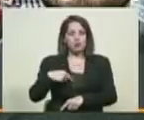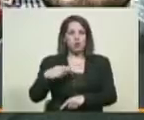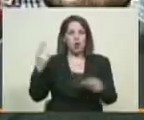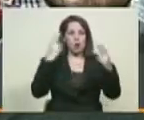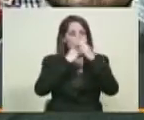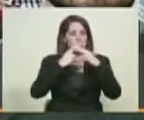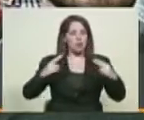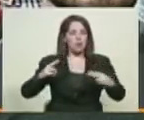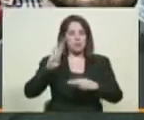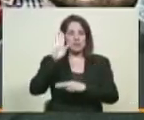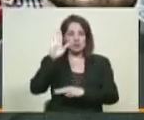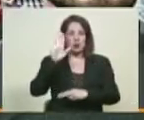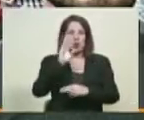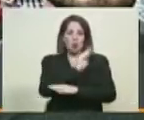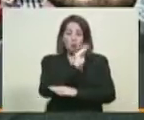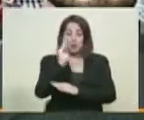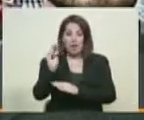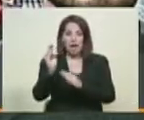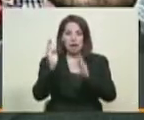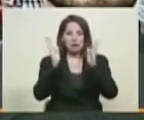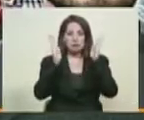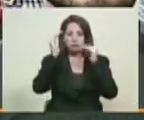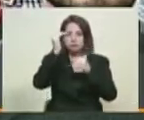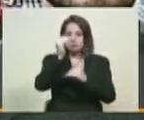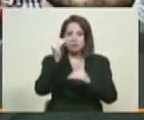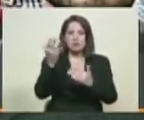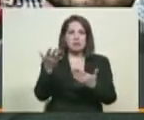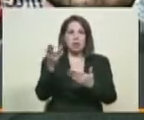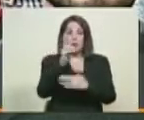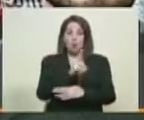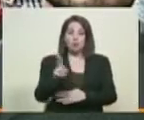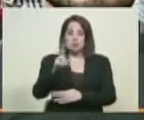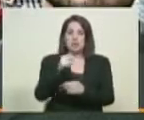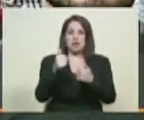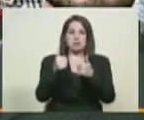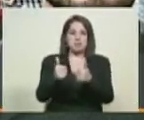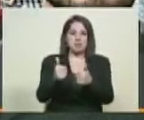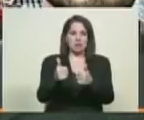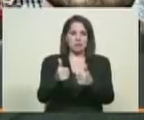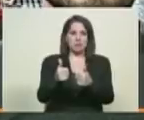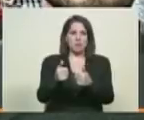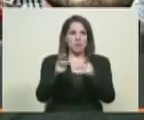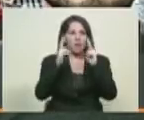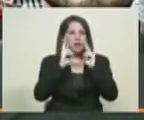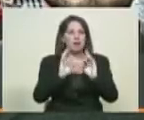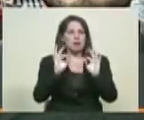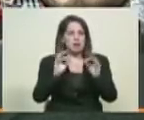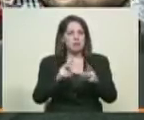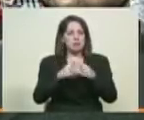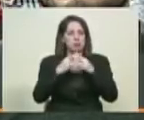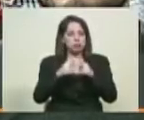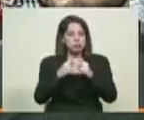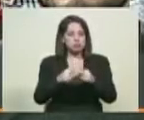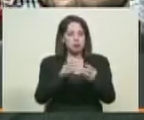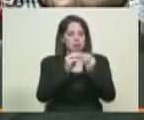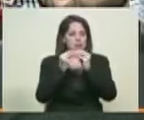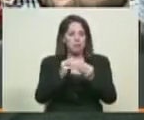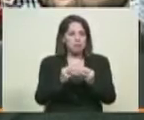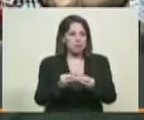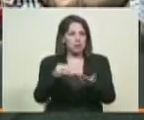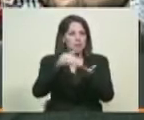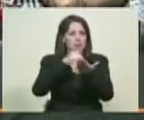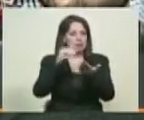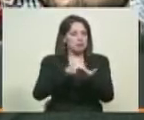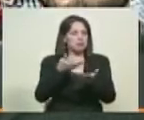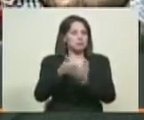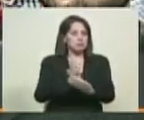en resguardarlas, en atenderlas, en darle el uso que realmente la necesitamos. Porque nuestro principal objetivo